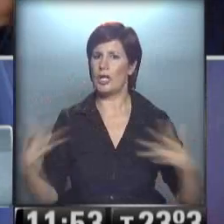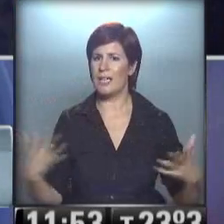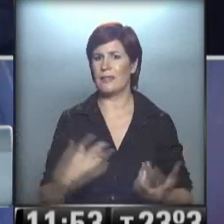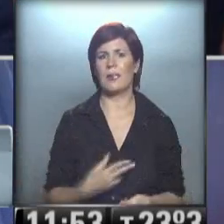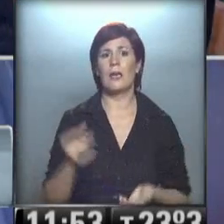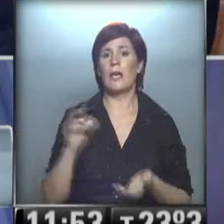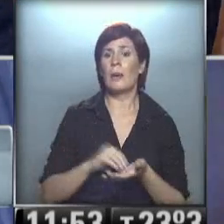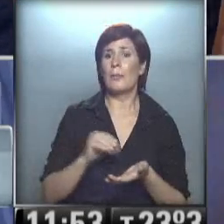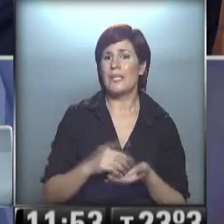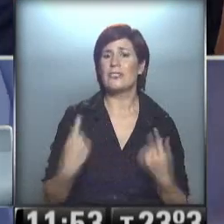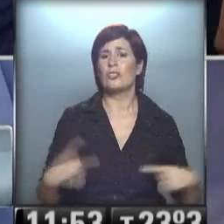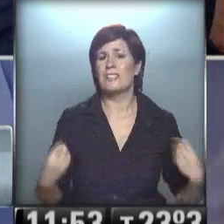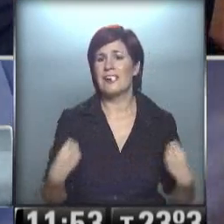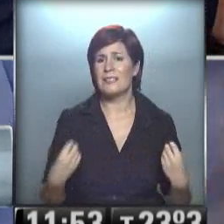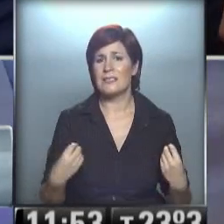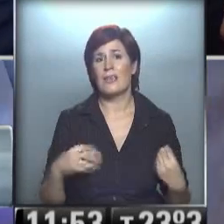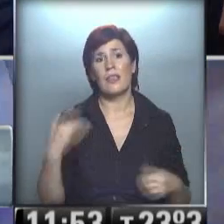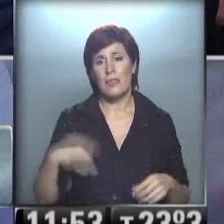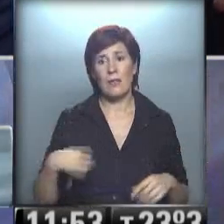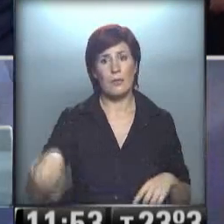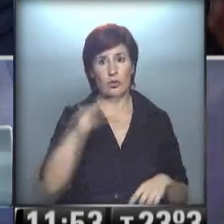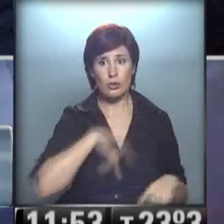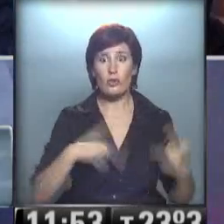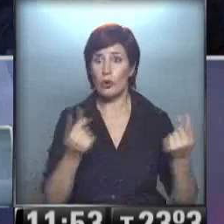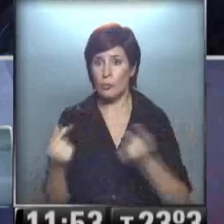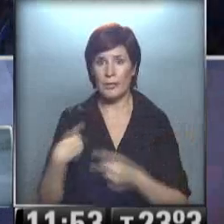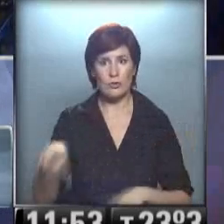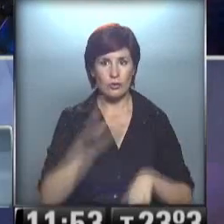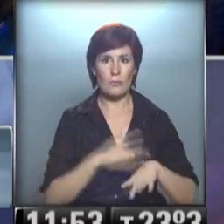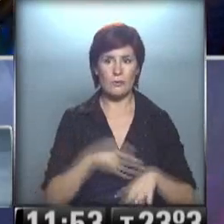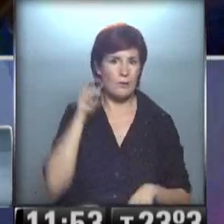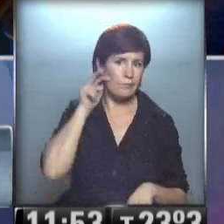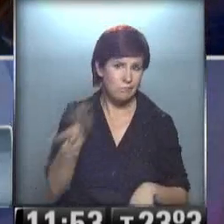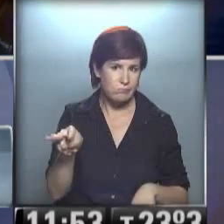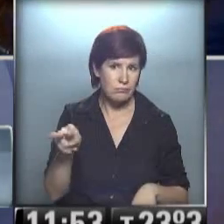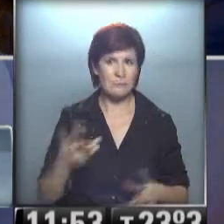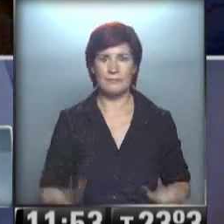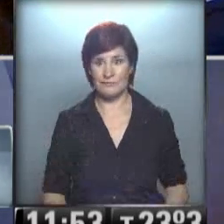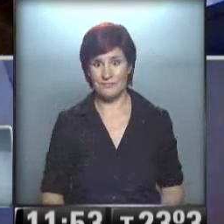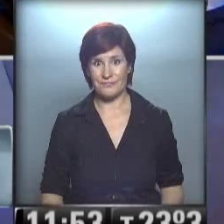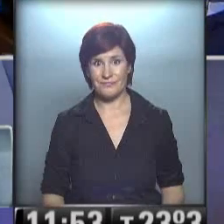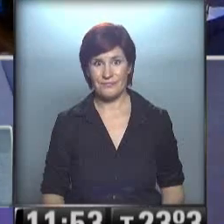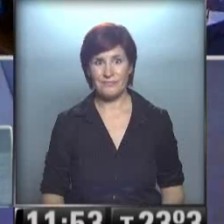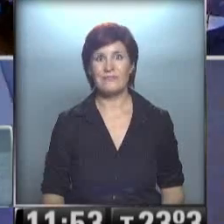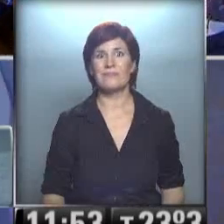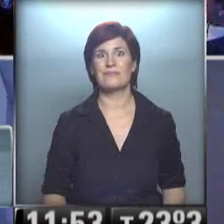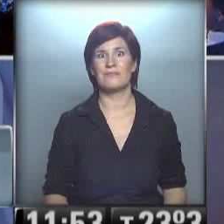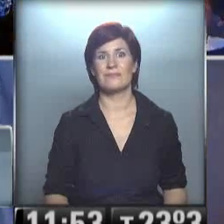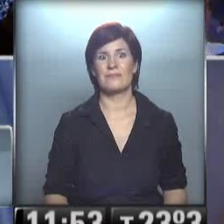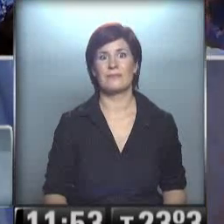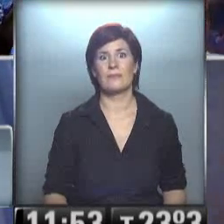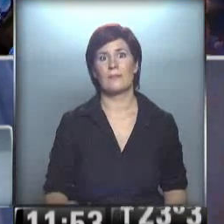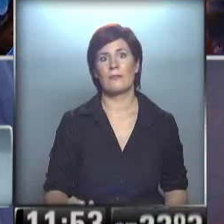están posicionando al consumidor, al protagonista público dentro